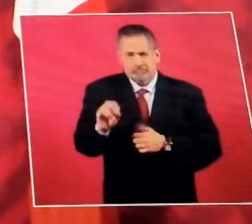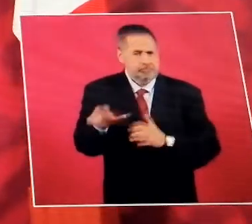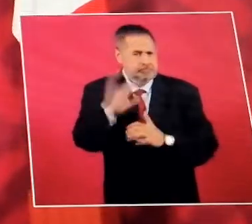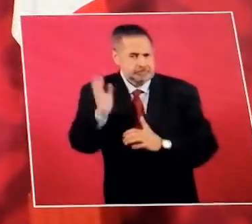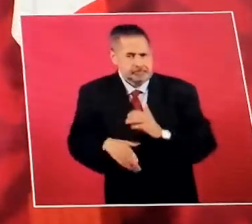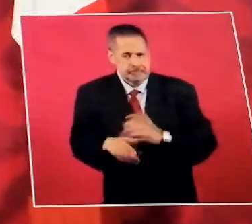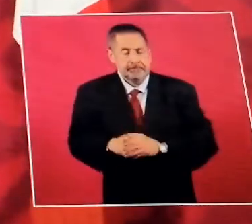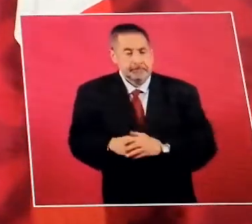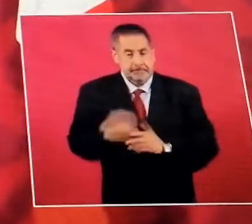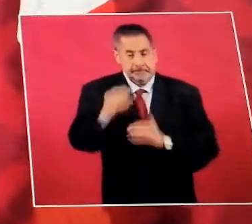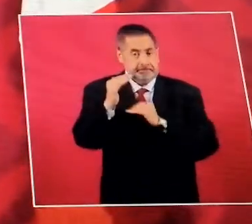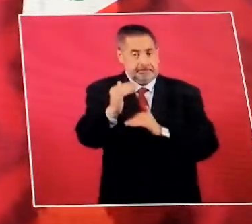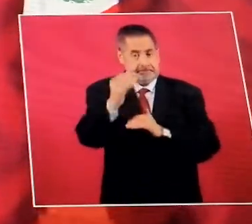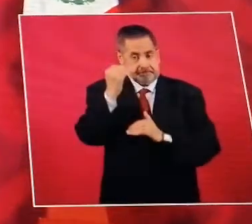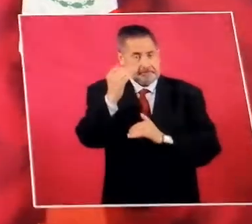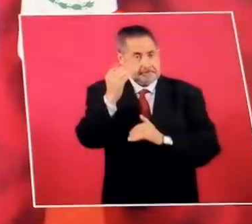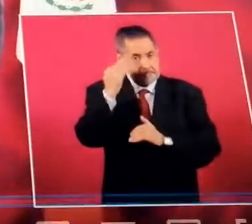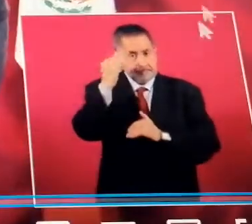Ese plazo,